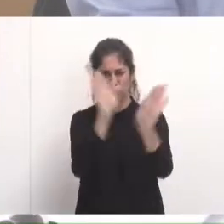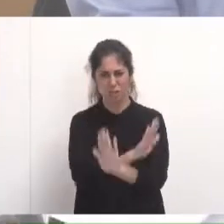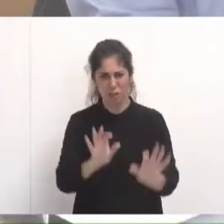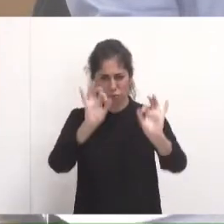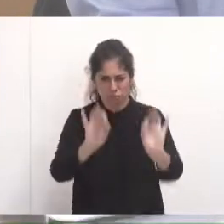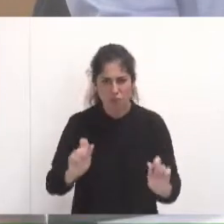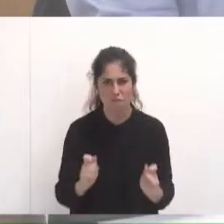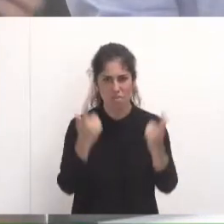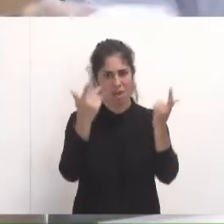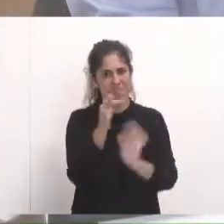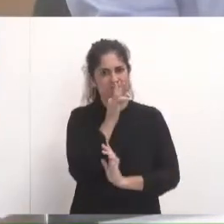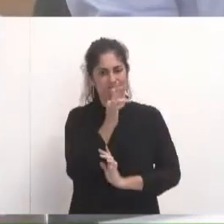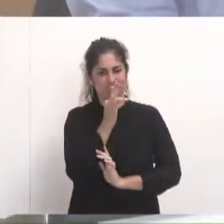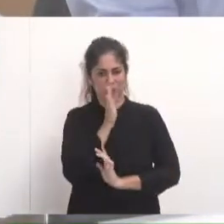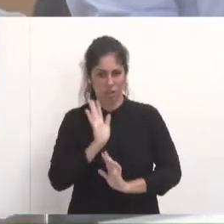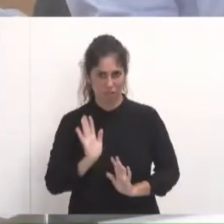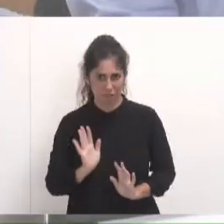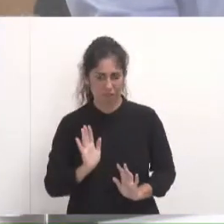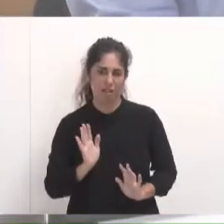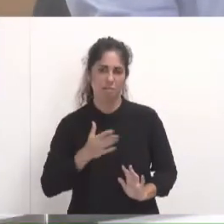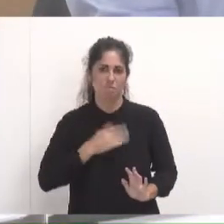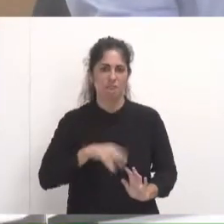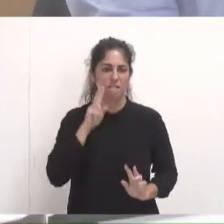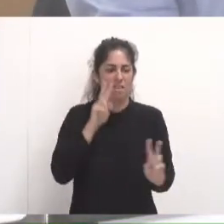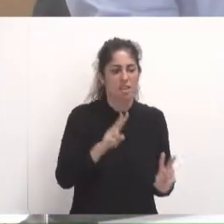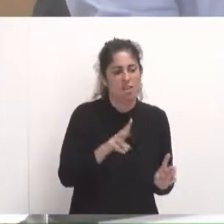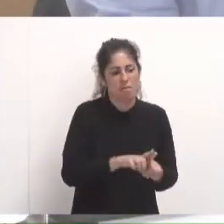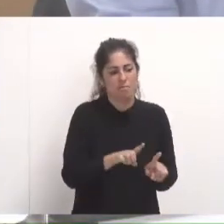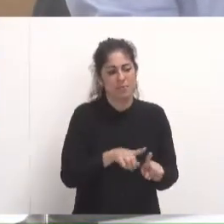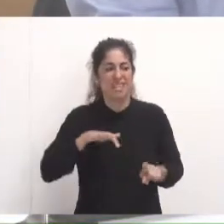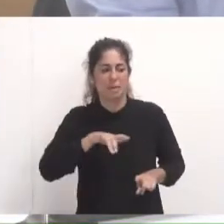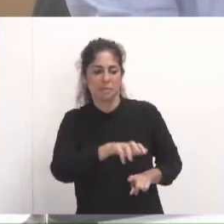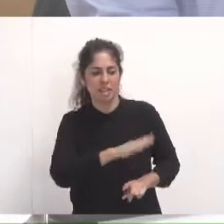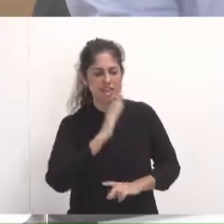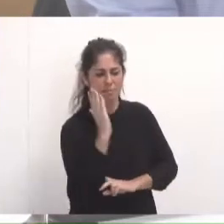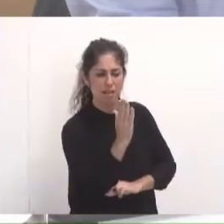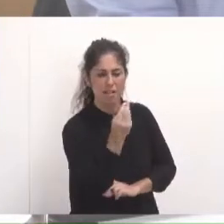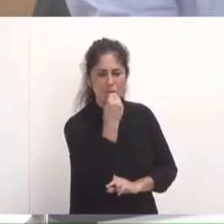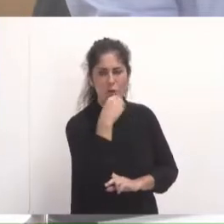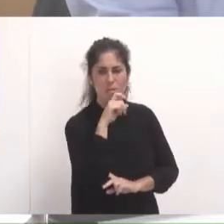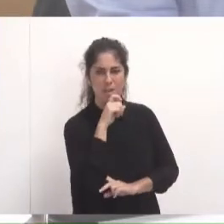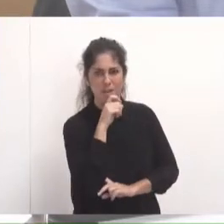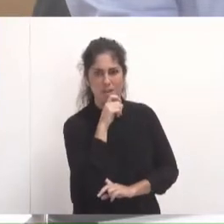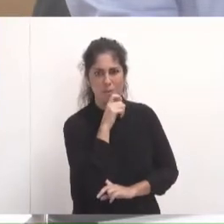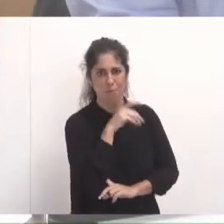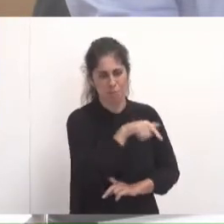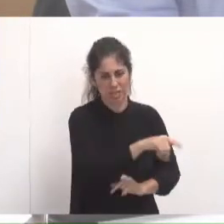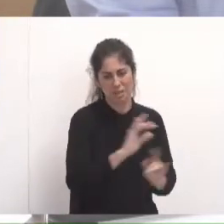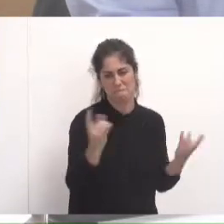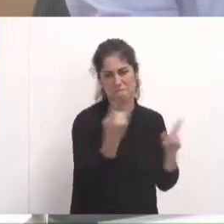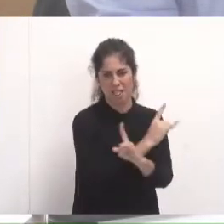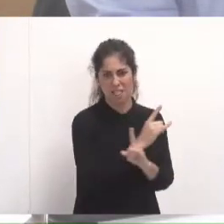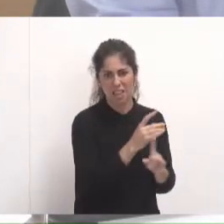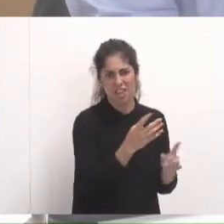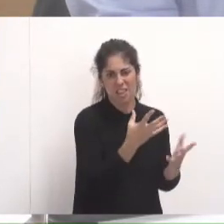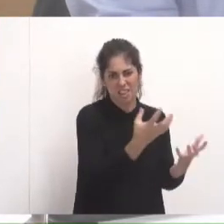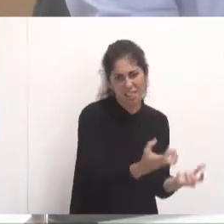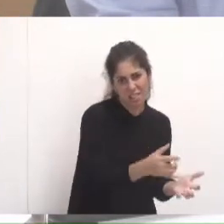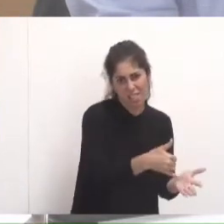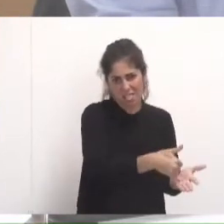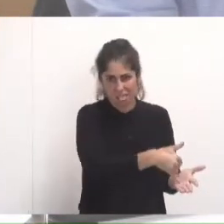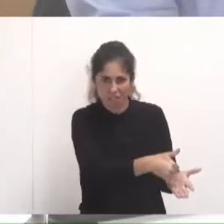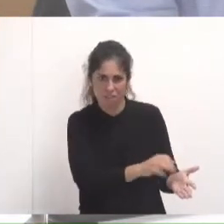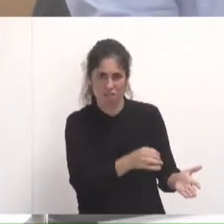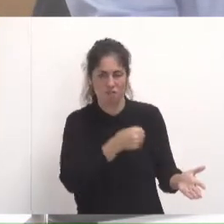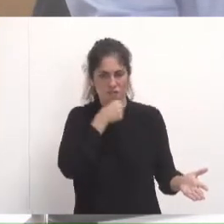observar en plantas más bien debilitadas o viejas alguna afección, no es lo